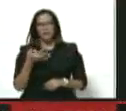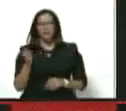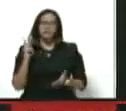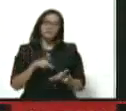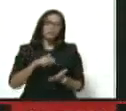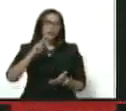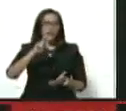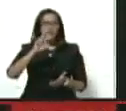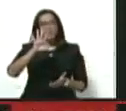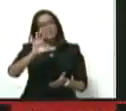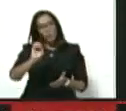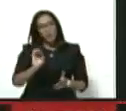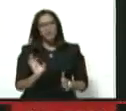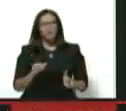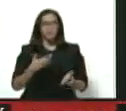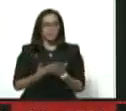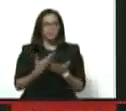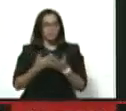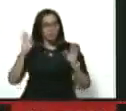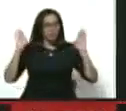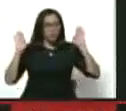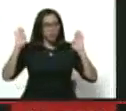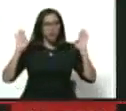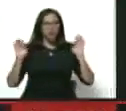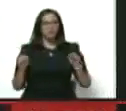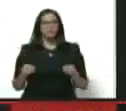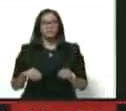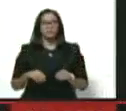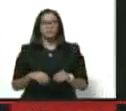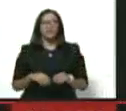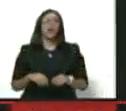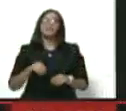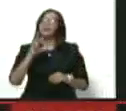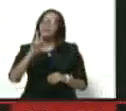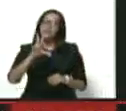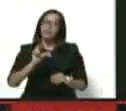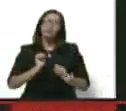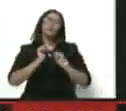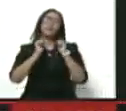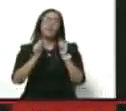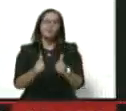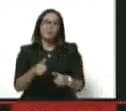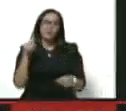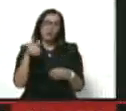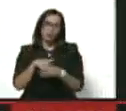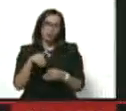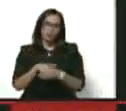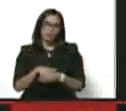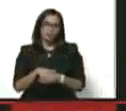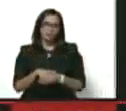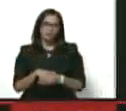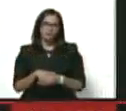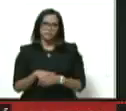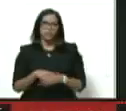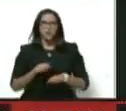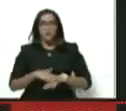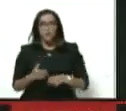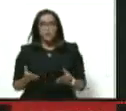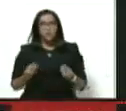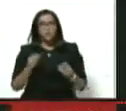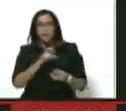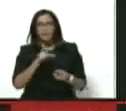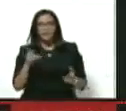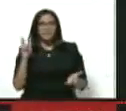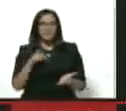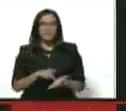2 y 50, puede ser postulado. A partir de las 3 comenzamos la votación. ¿Por qué? Porque mucha gente